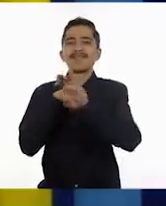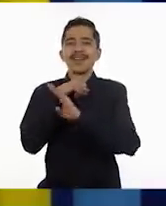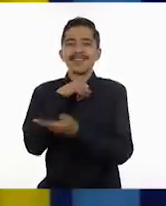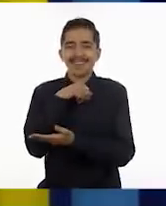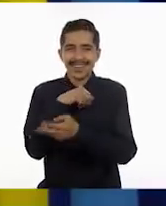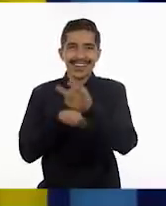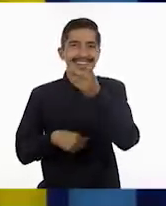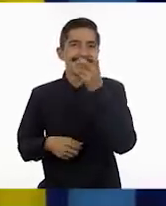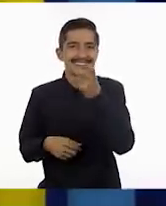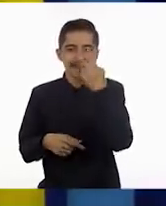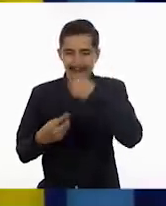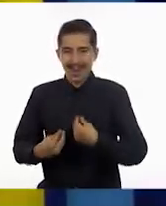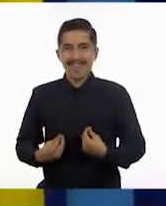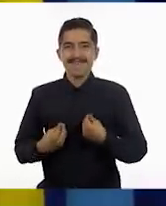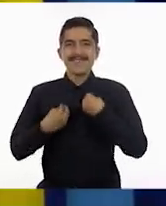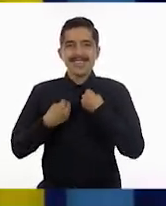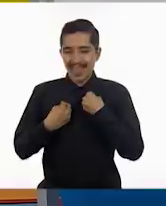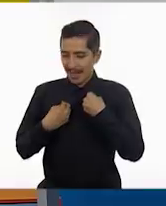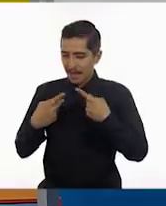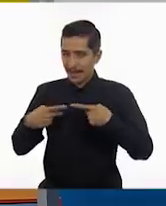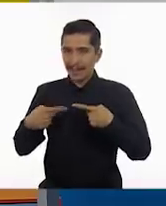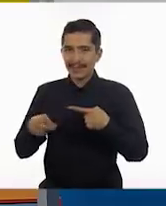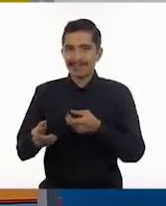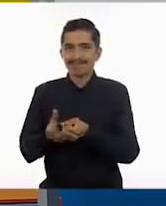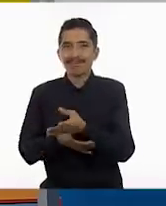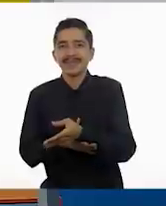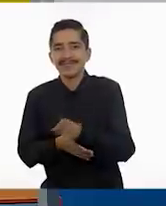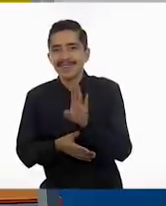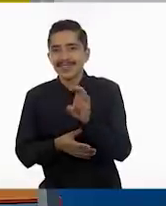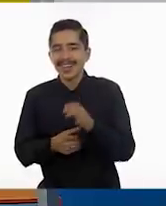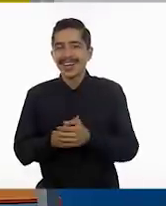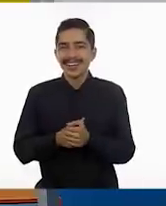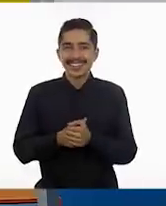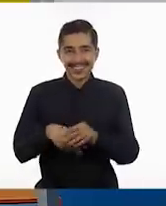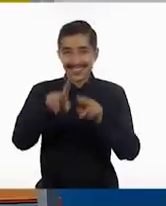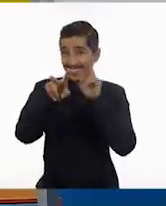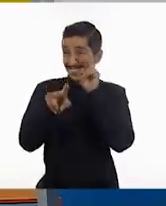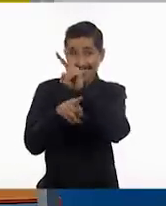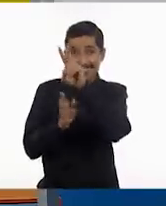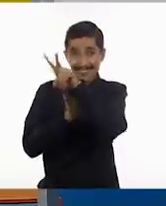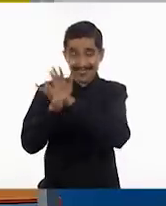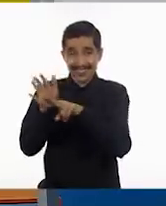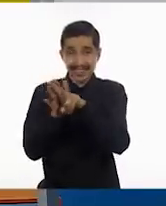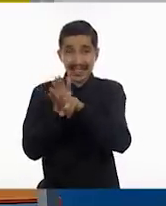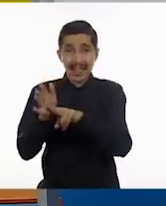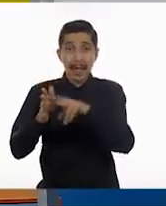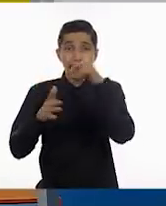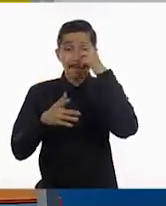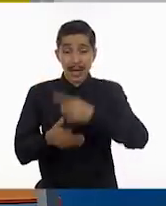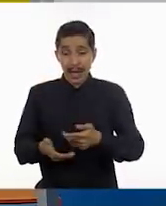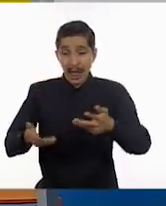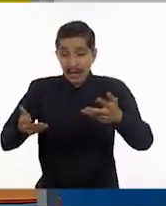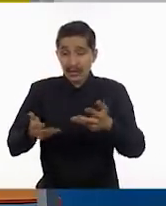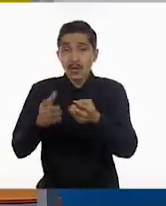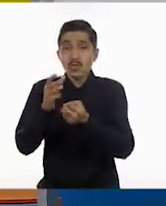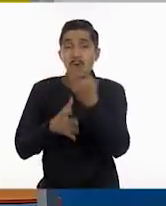nos permite dar vida a un nuevo ser. Así es, como vimos en el video, digamos que para que se produzca un nuevo ser, el